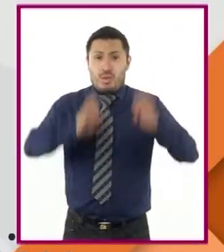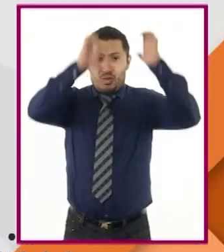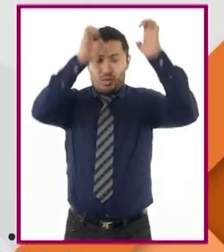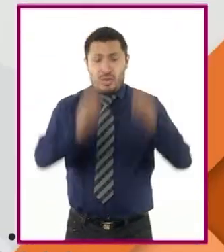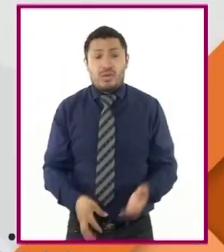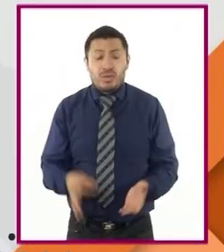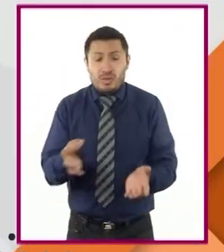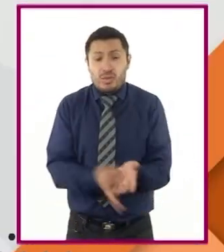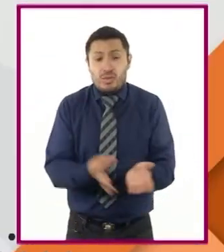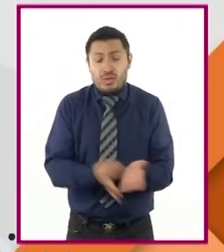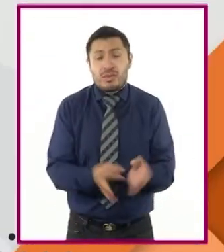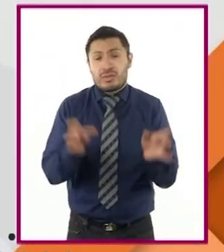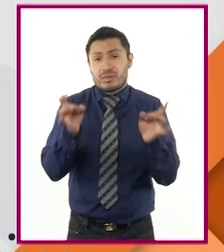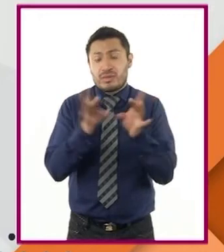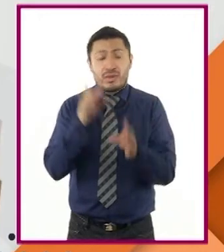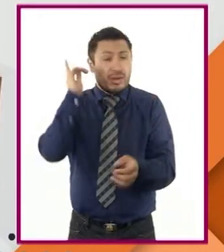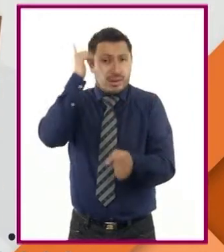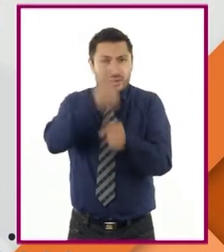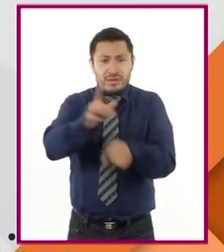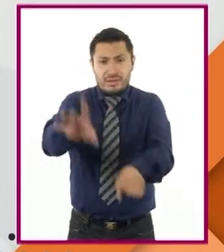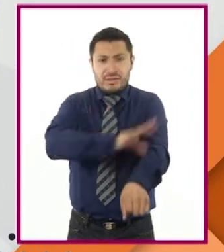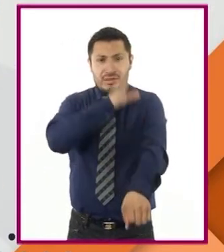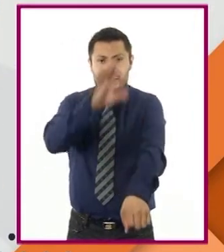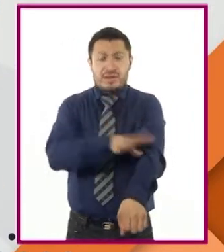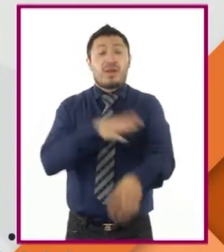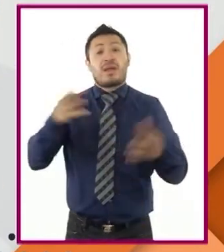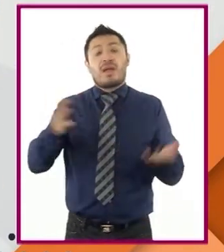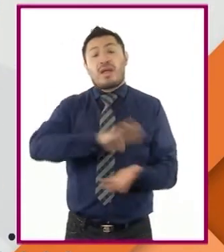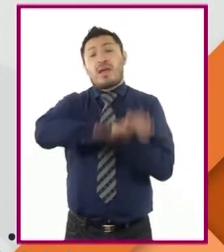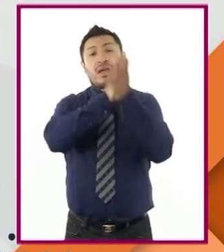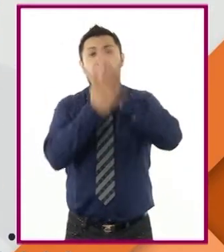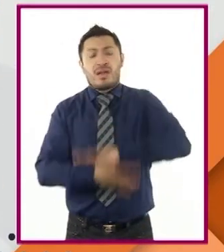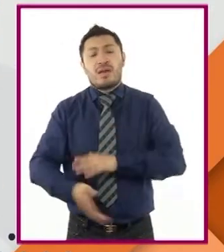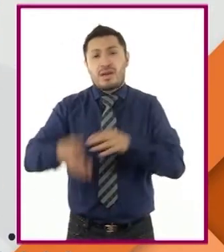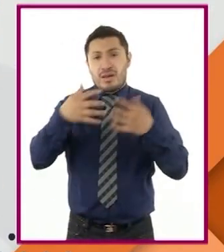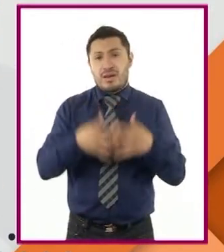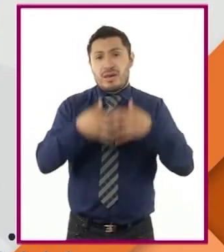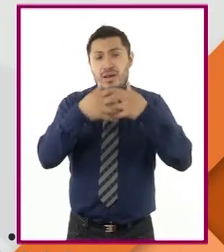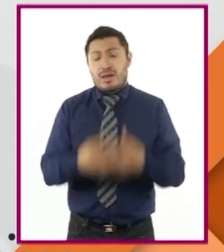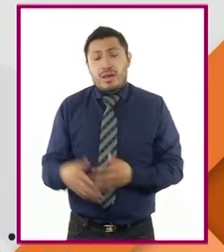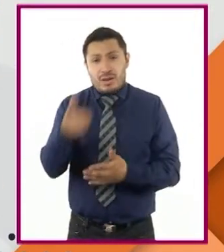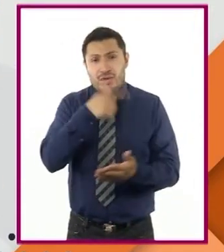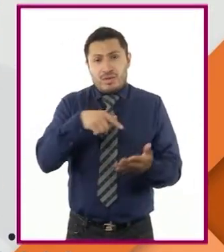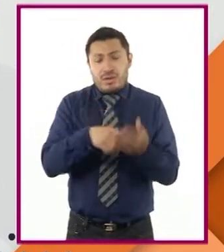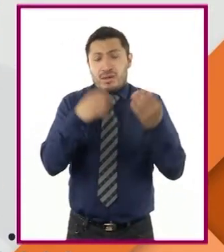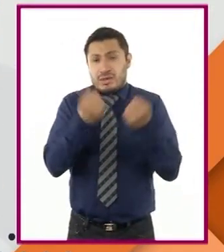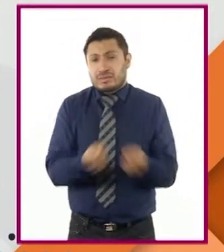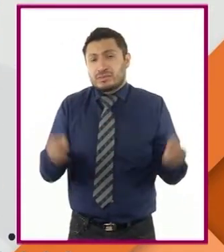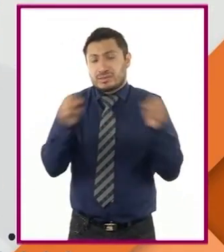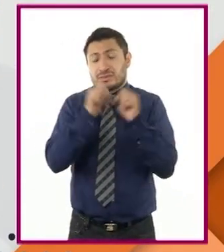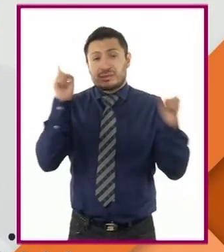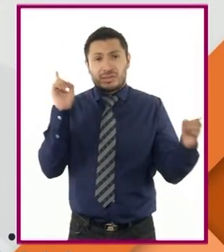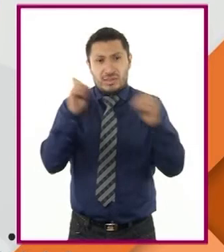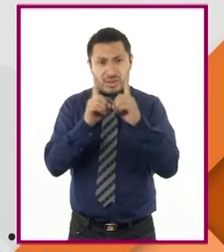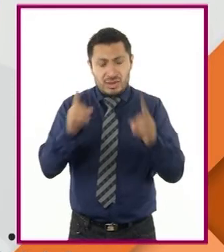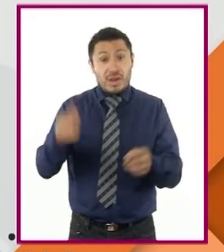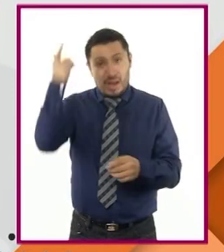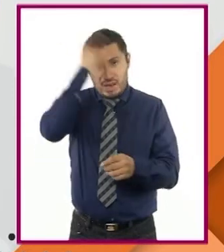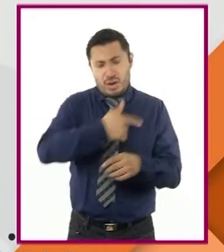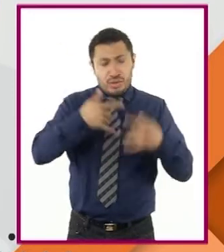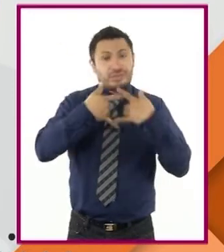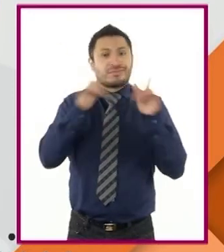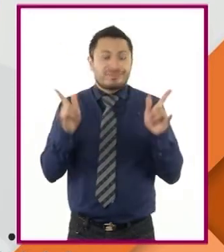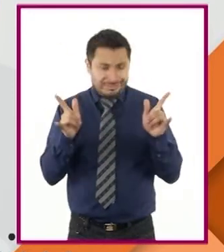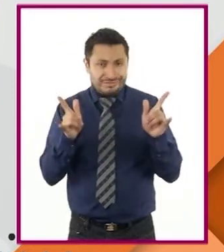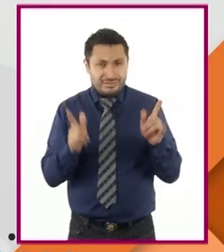La aparición de la luz eléctrica hizo que las fábricas y lugares para sociabilizar estuvieran abiertos después del anochecer, las